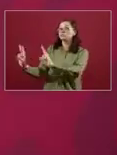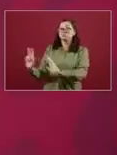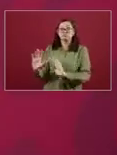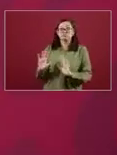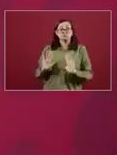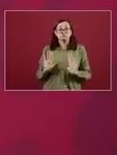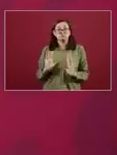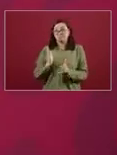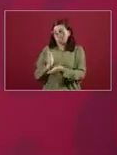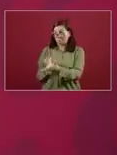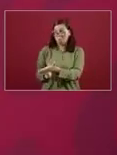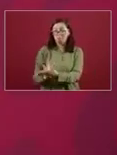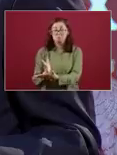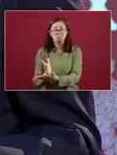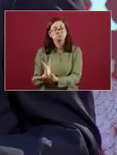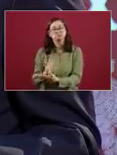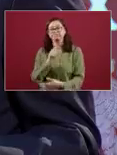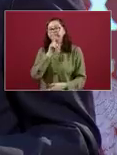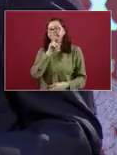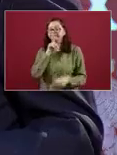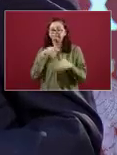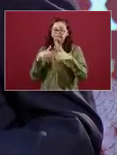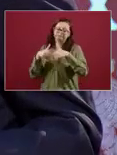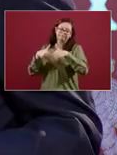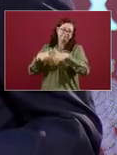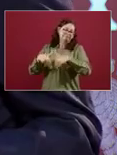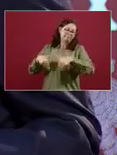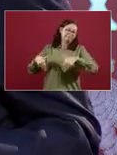de Venezuela, o sea,